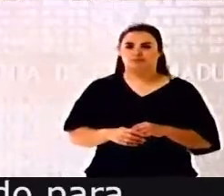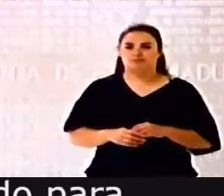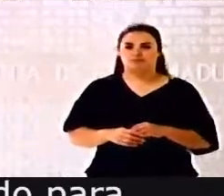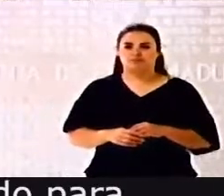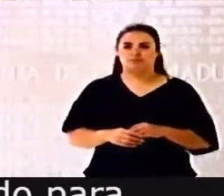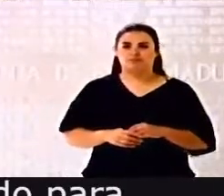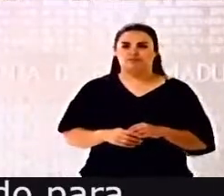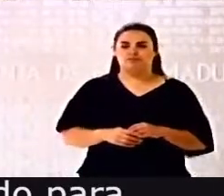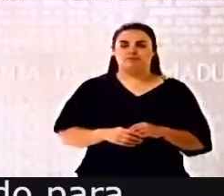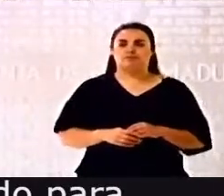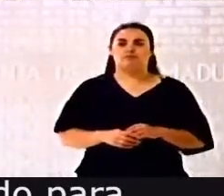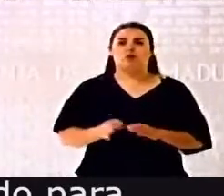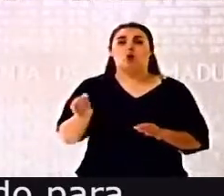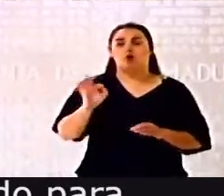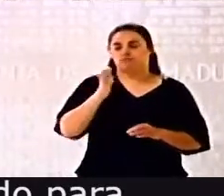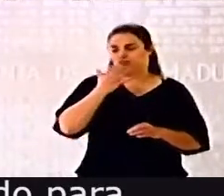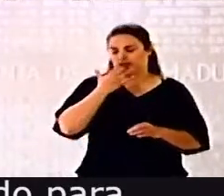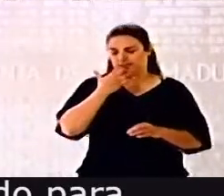O, por ejemplo,